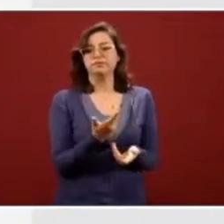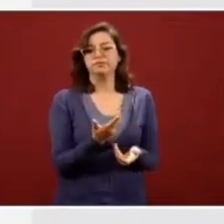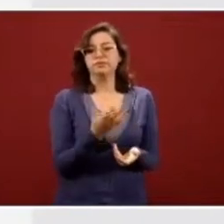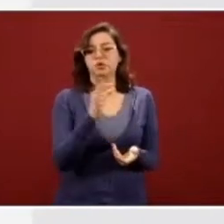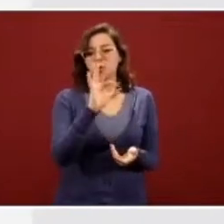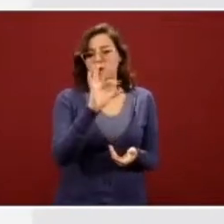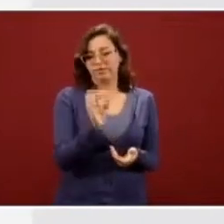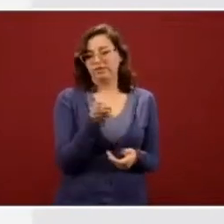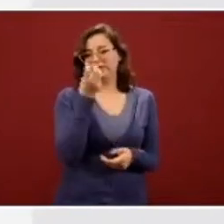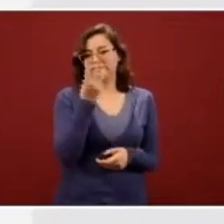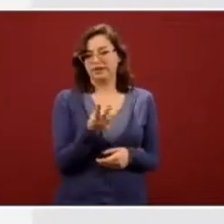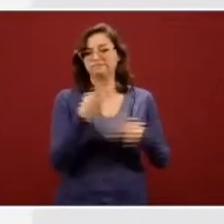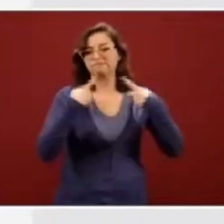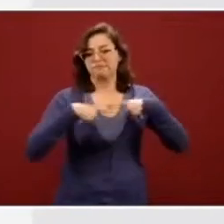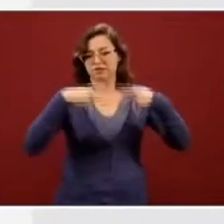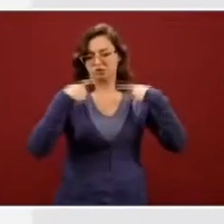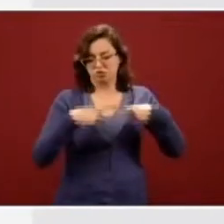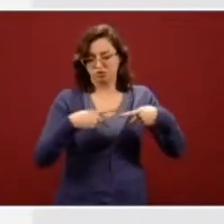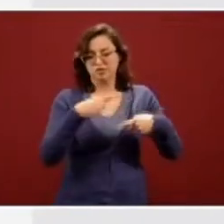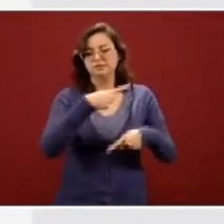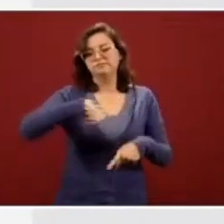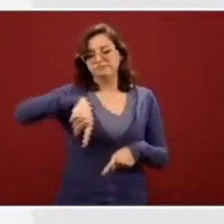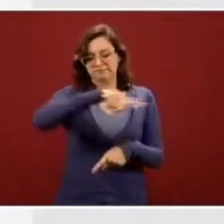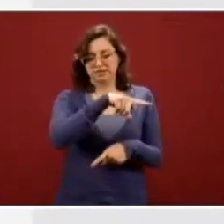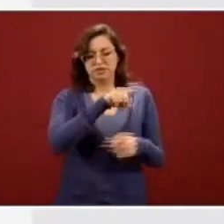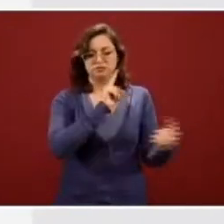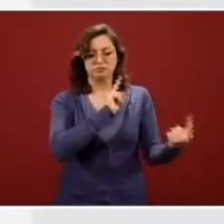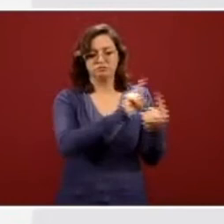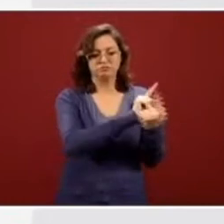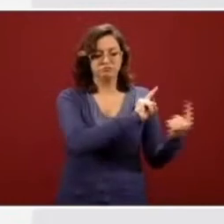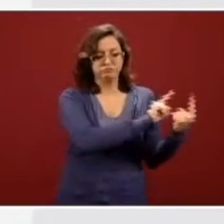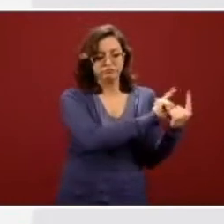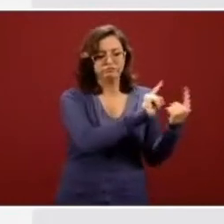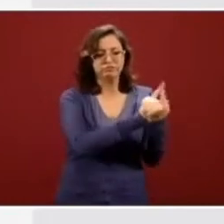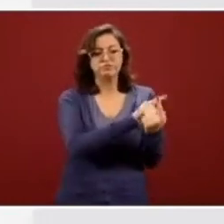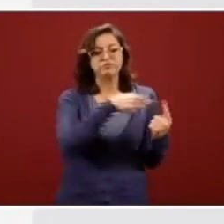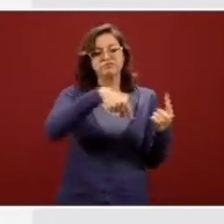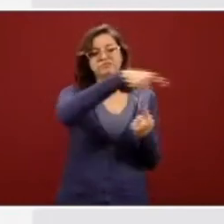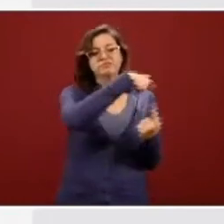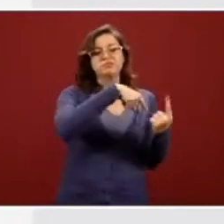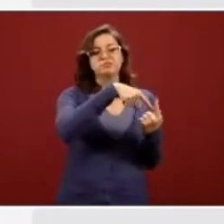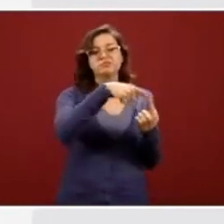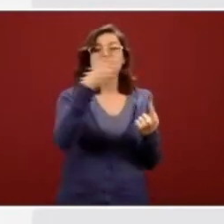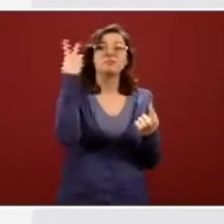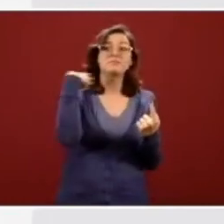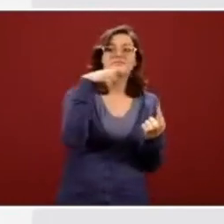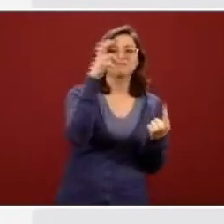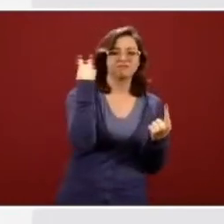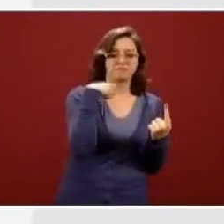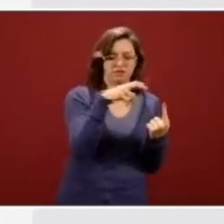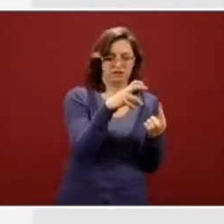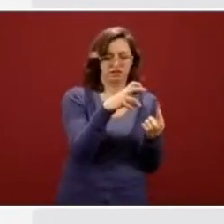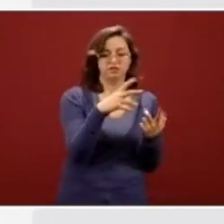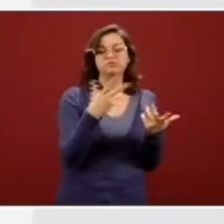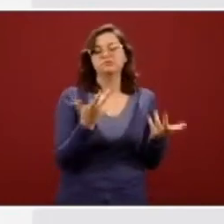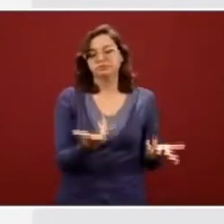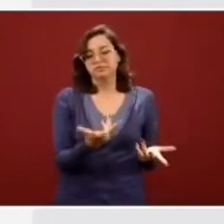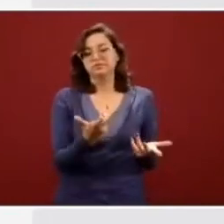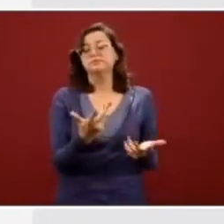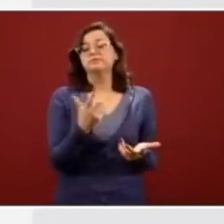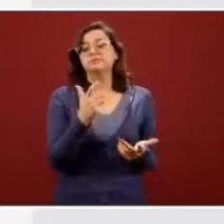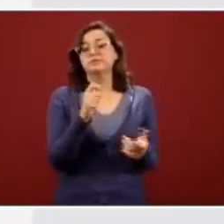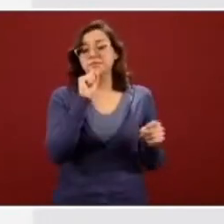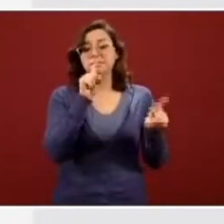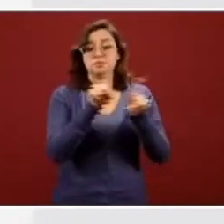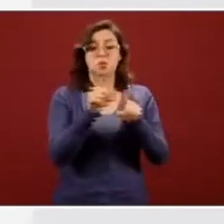43 personas que son casos asociados a importación, que si recordamos las cifras previas, también es una